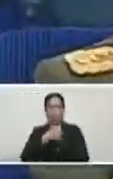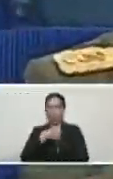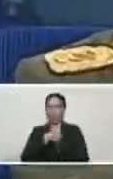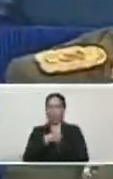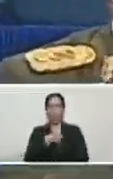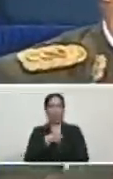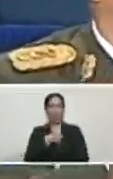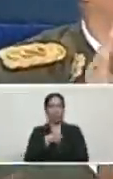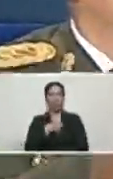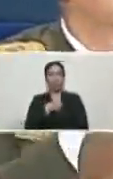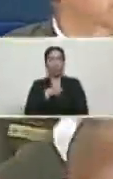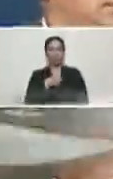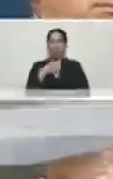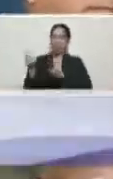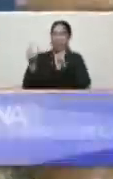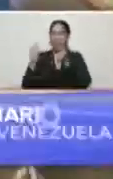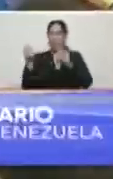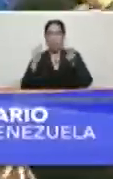Pero más allá de ese debate,